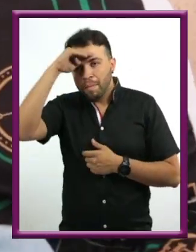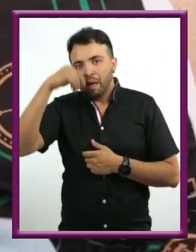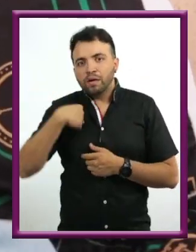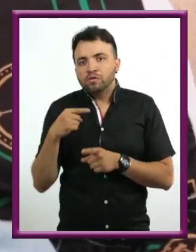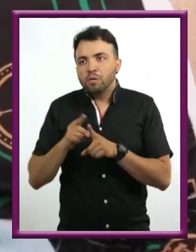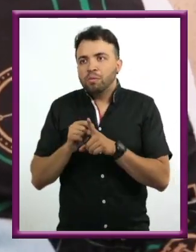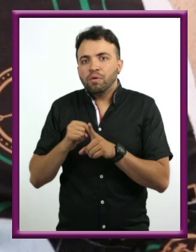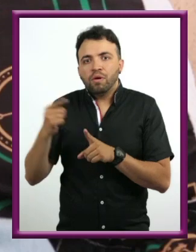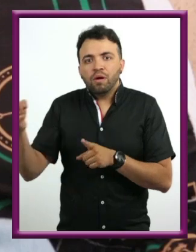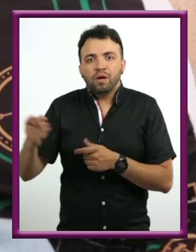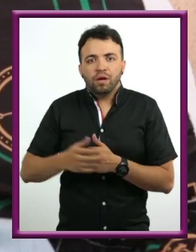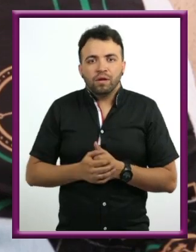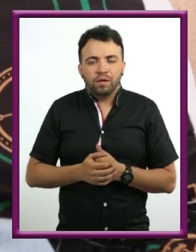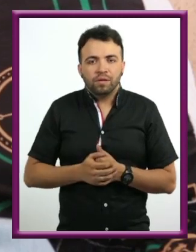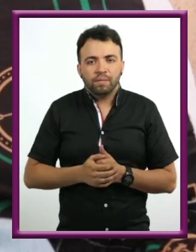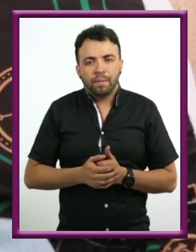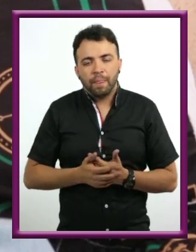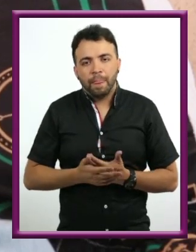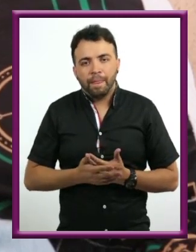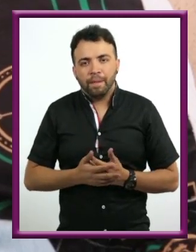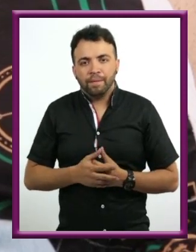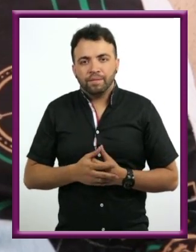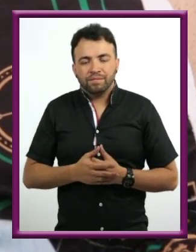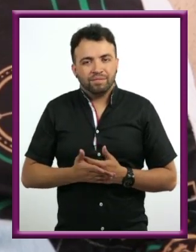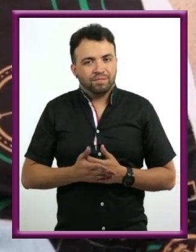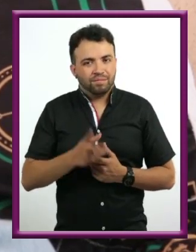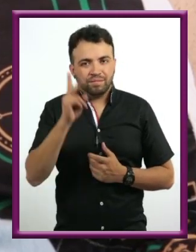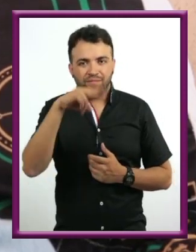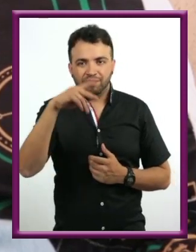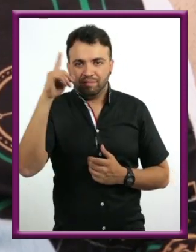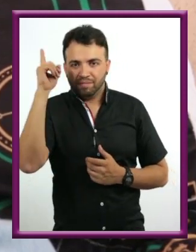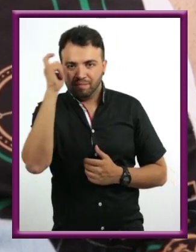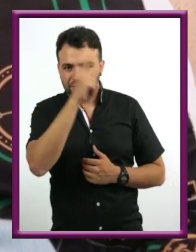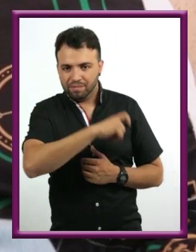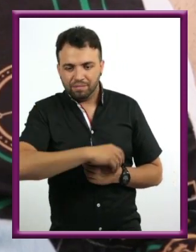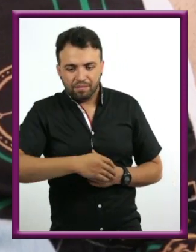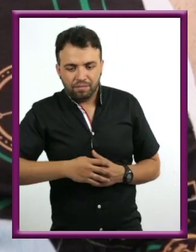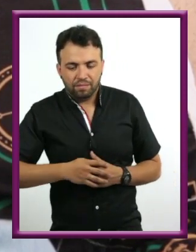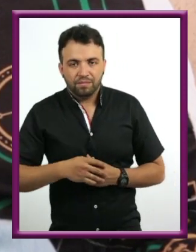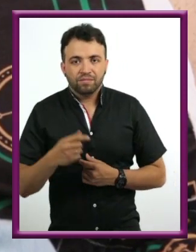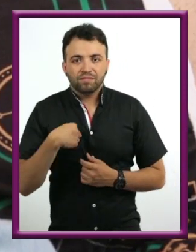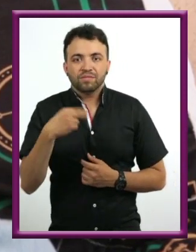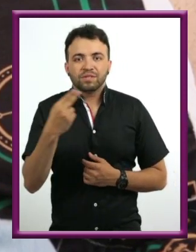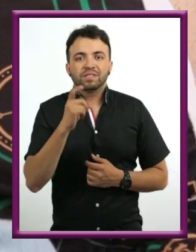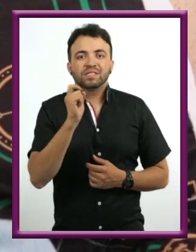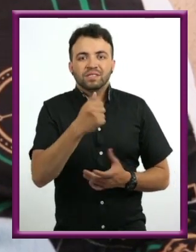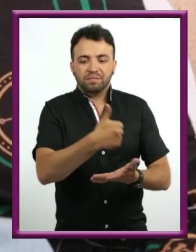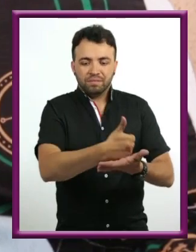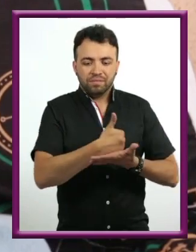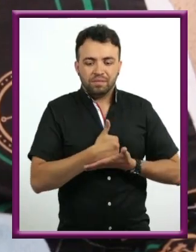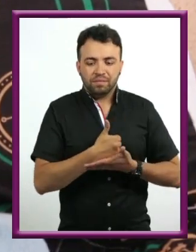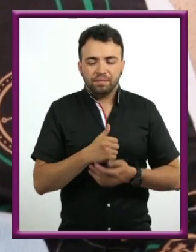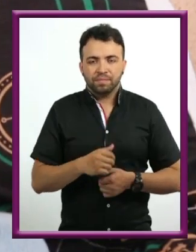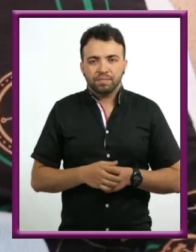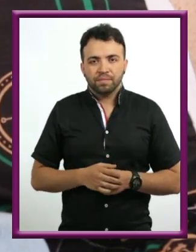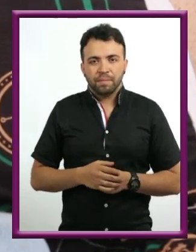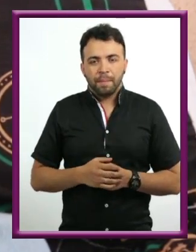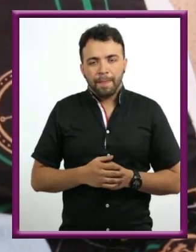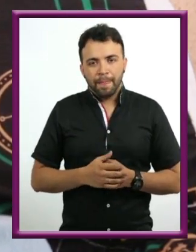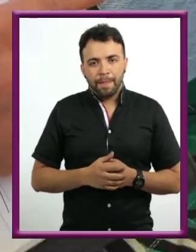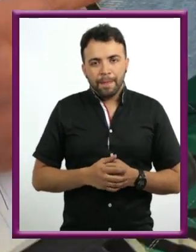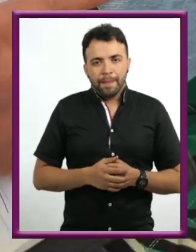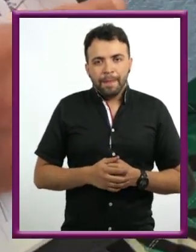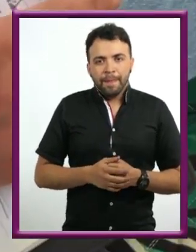no! Va a pensar que me estoy burlando de ella. Uf, ¡qué complicado! Necesito ayuda.